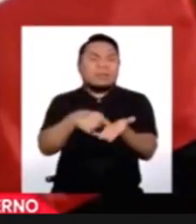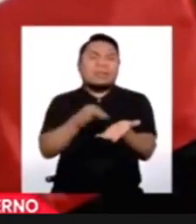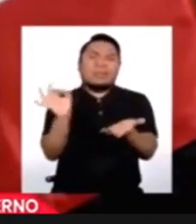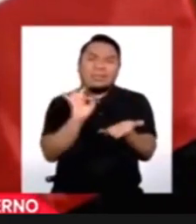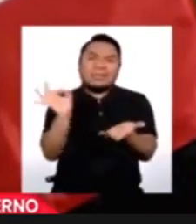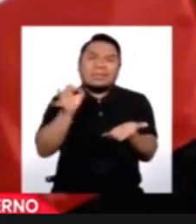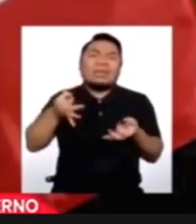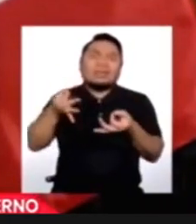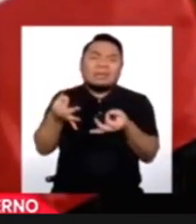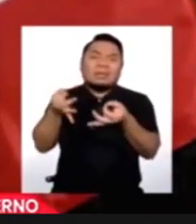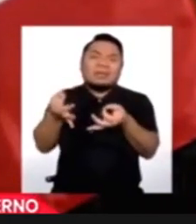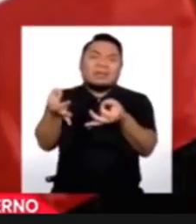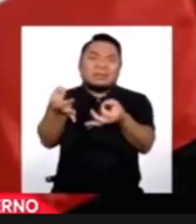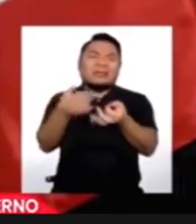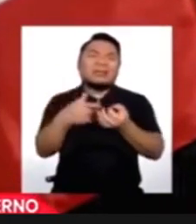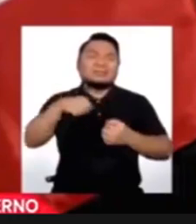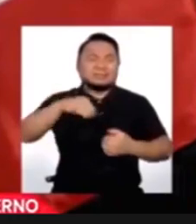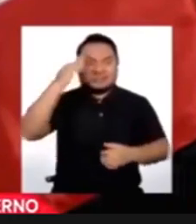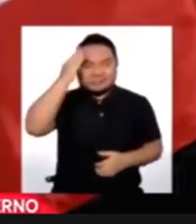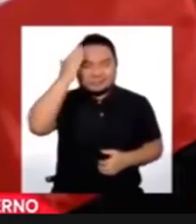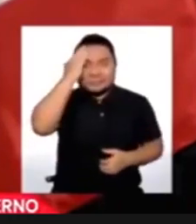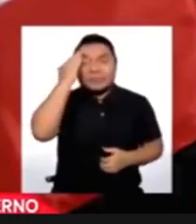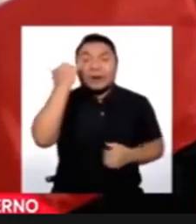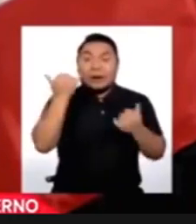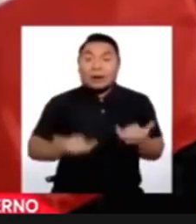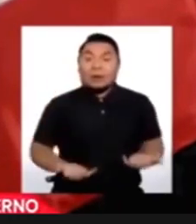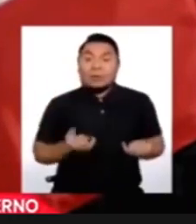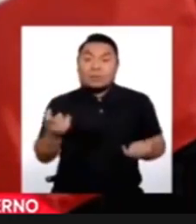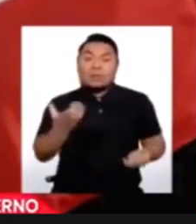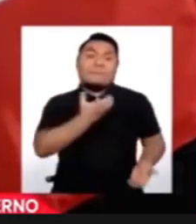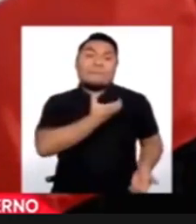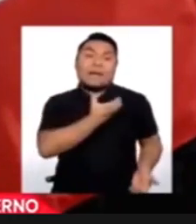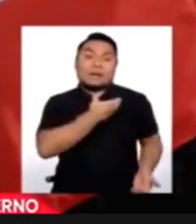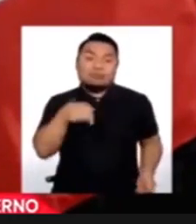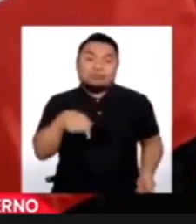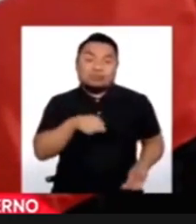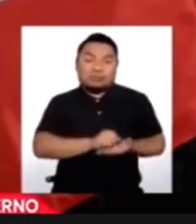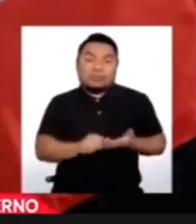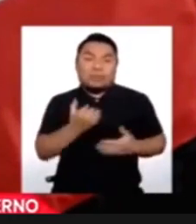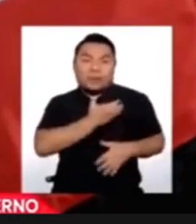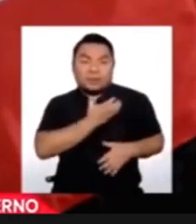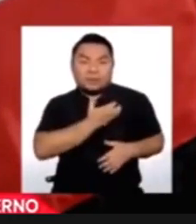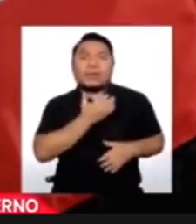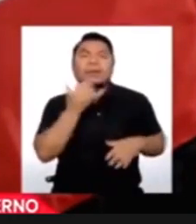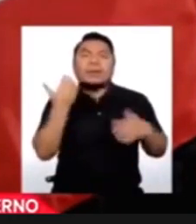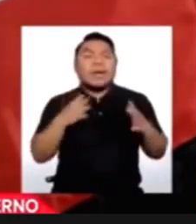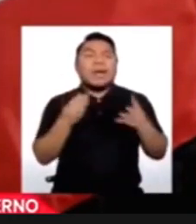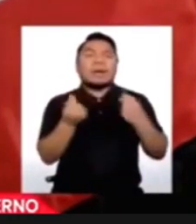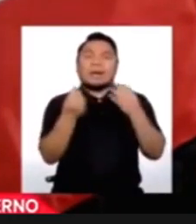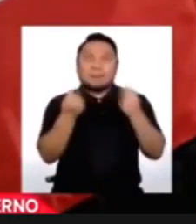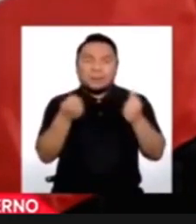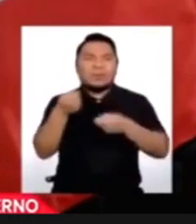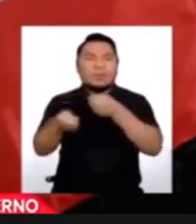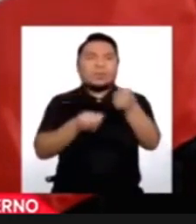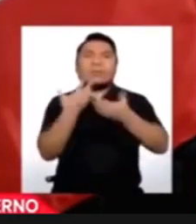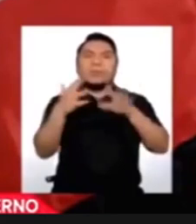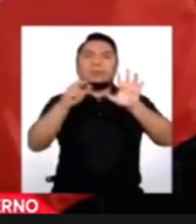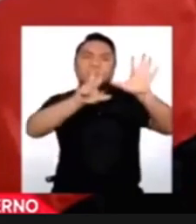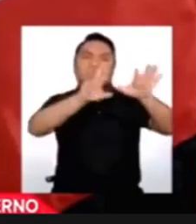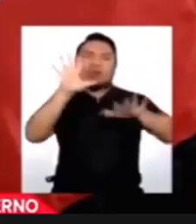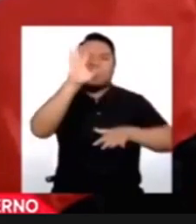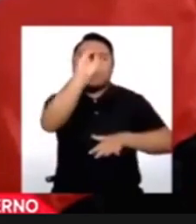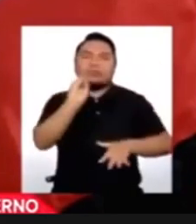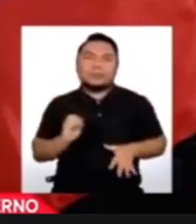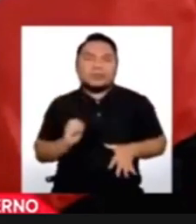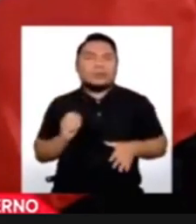como meta de que en el mes de mayo podamos cubrir por lo menos el 85% del